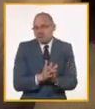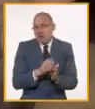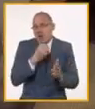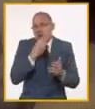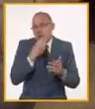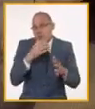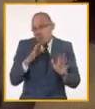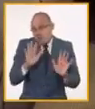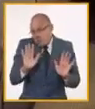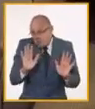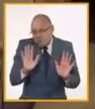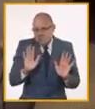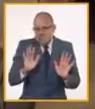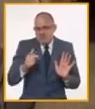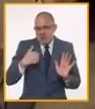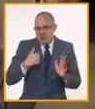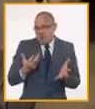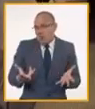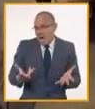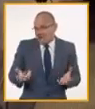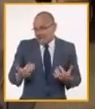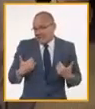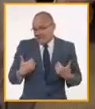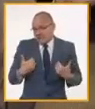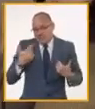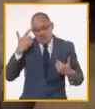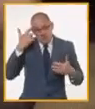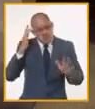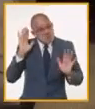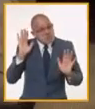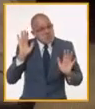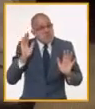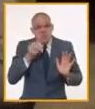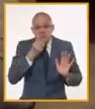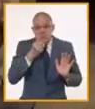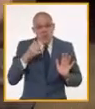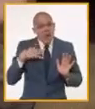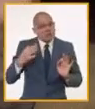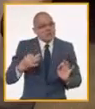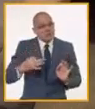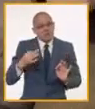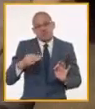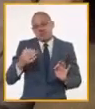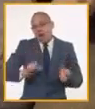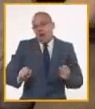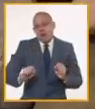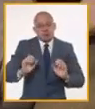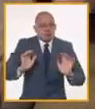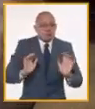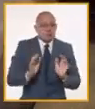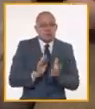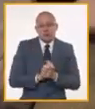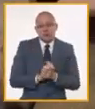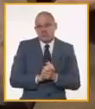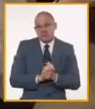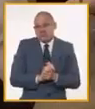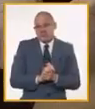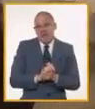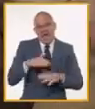soy, por decir, en esa conducta que tengo, bueno, tengo que tener algunas